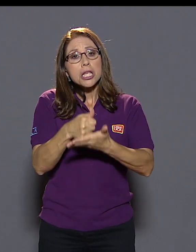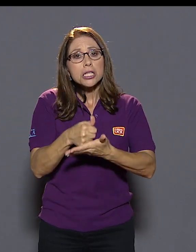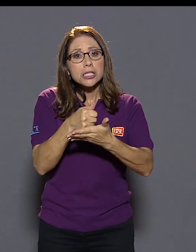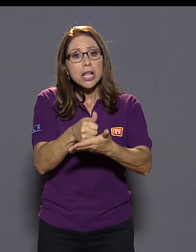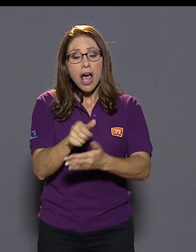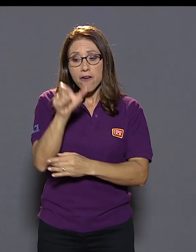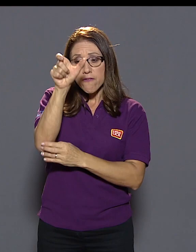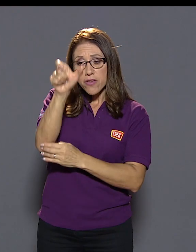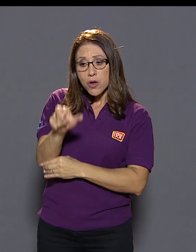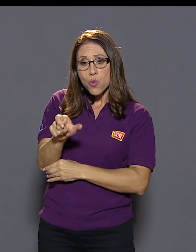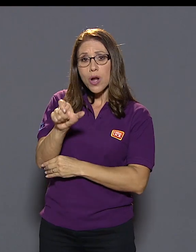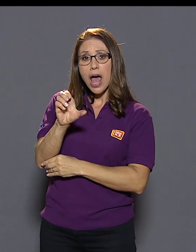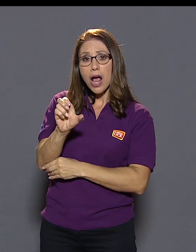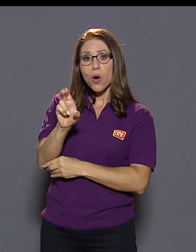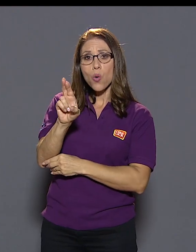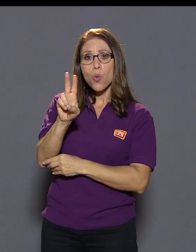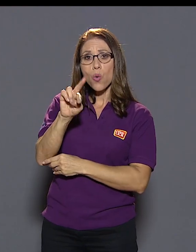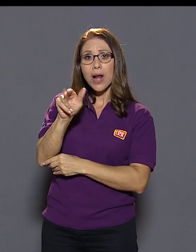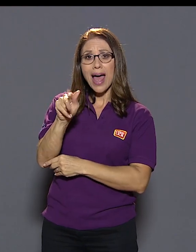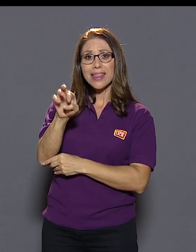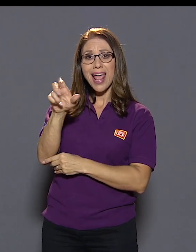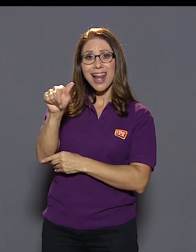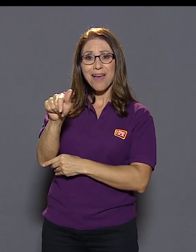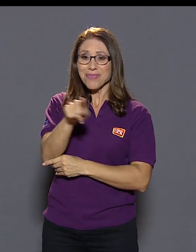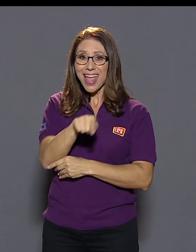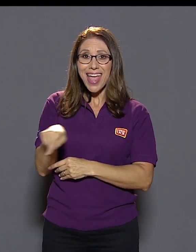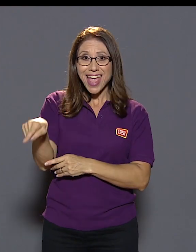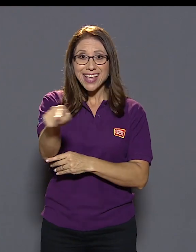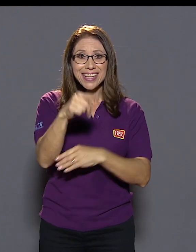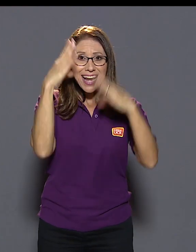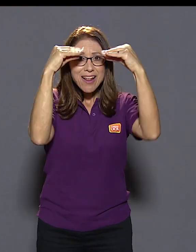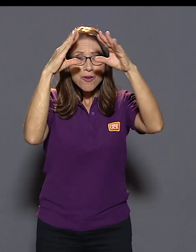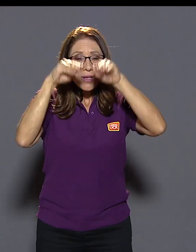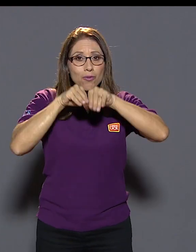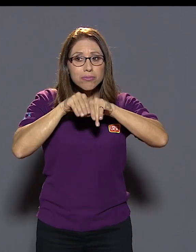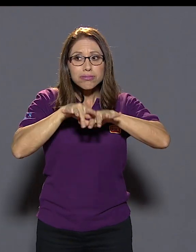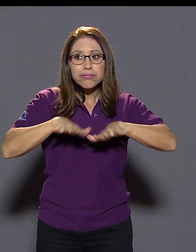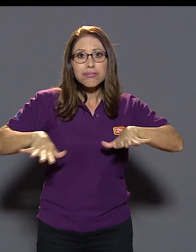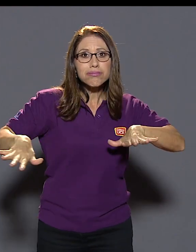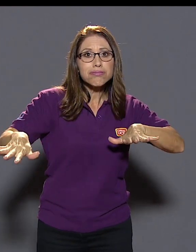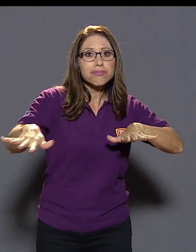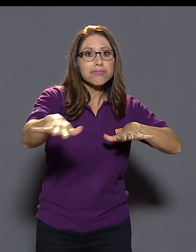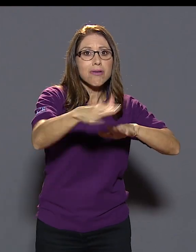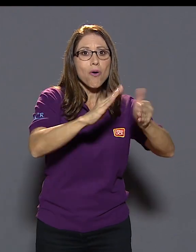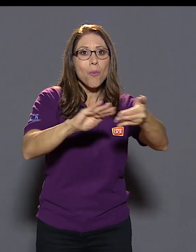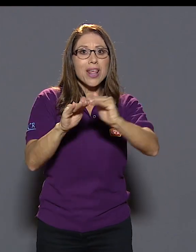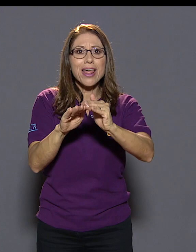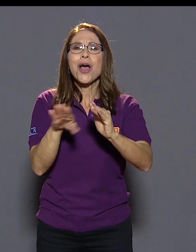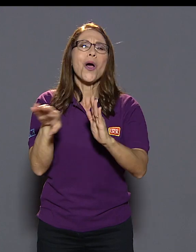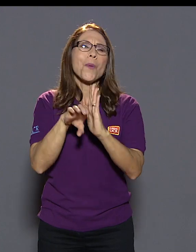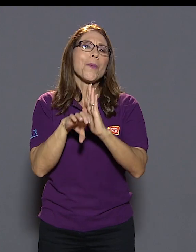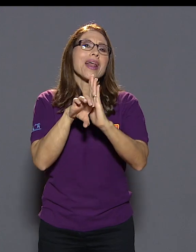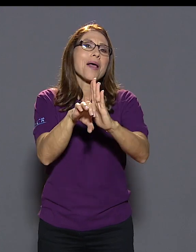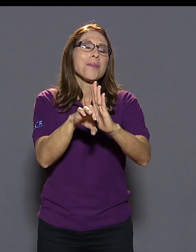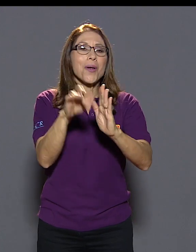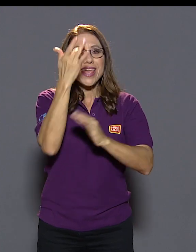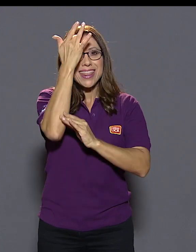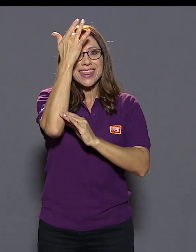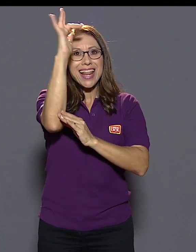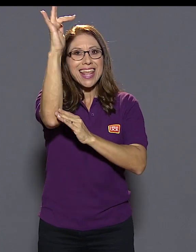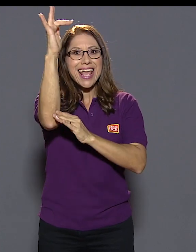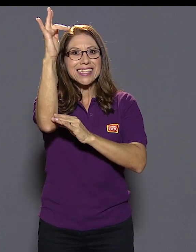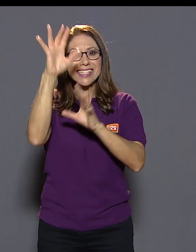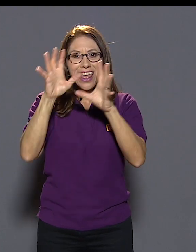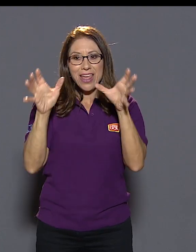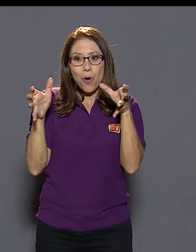que existía, eso es lo que había en el inconsciente colectivo, como si funcionáramos como una inteligencia de colmena, ¿verdad?